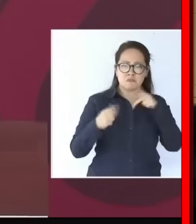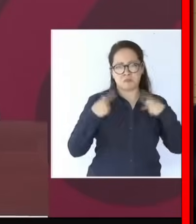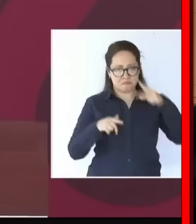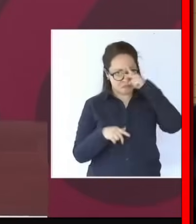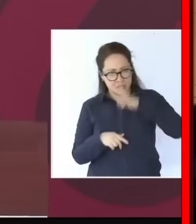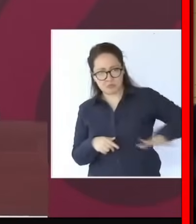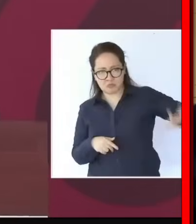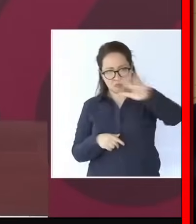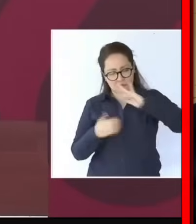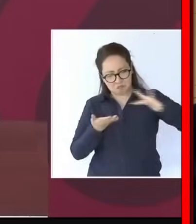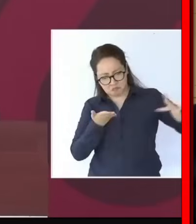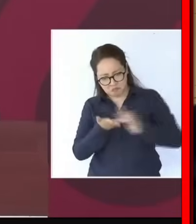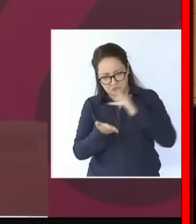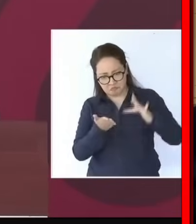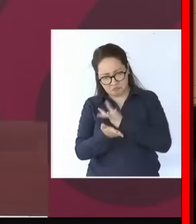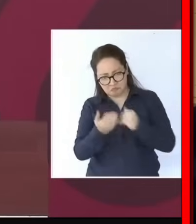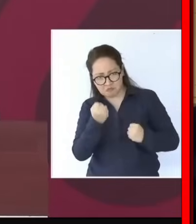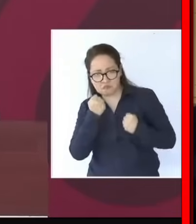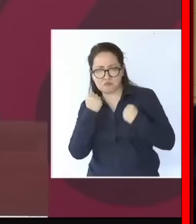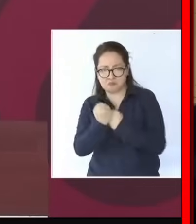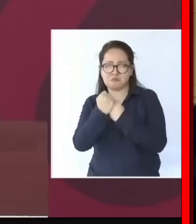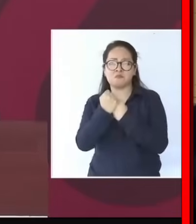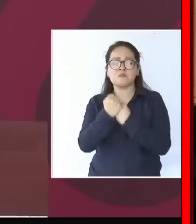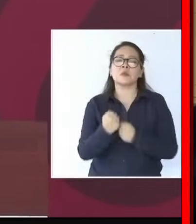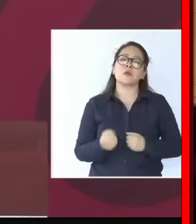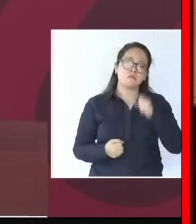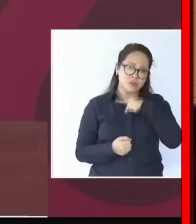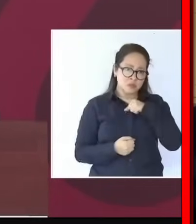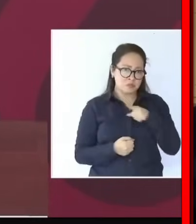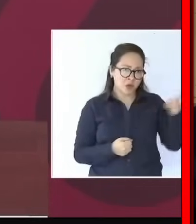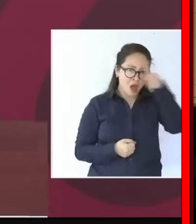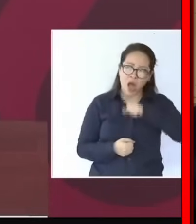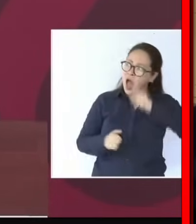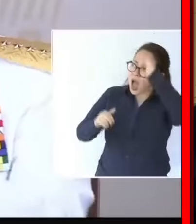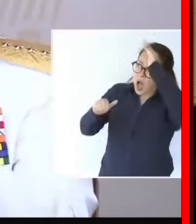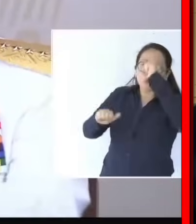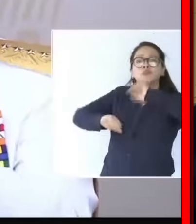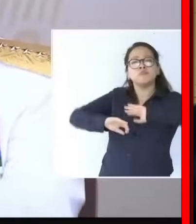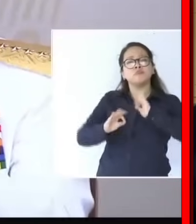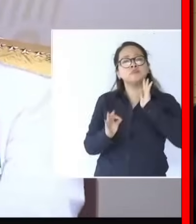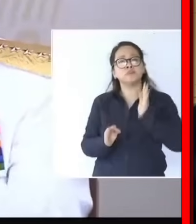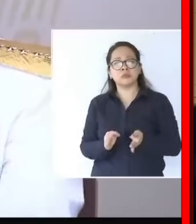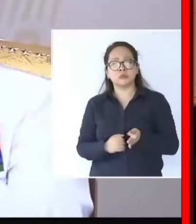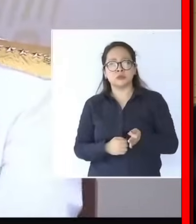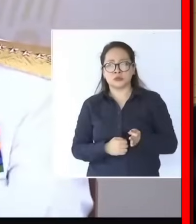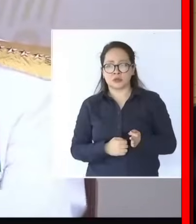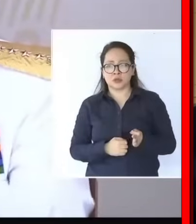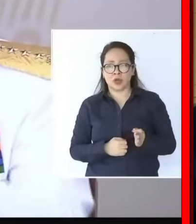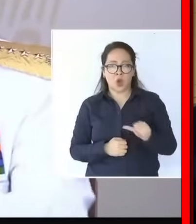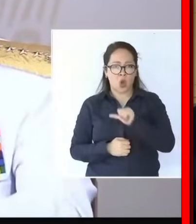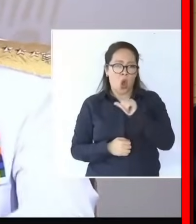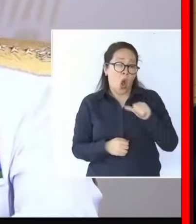pueblo con la fuerza de la opinión pública ningún gobierno extranjero se atrevería